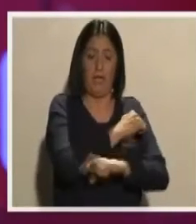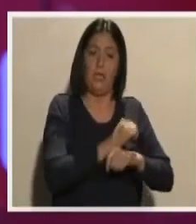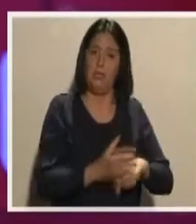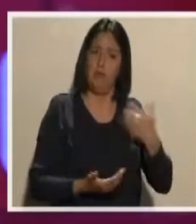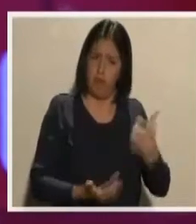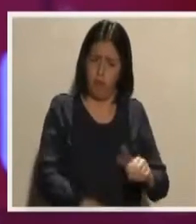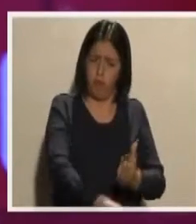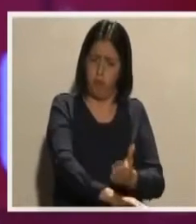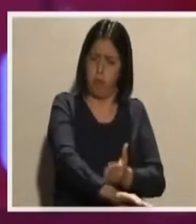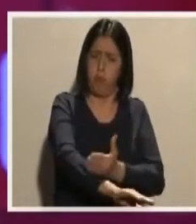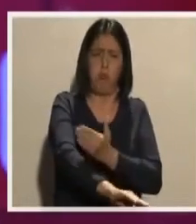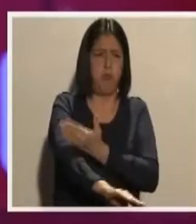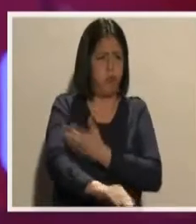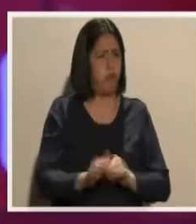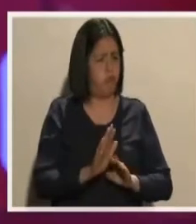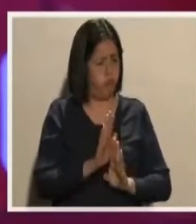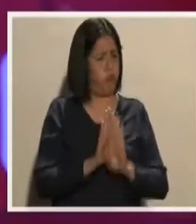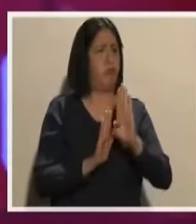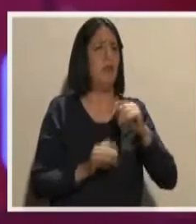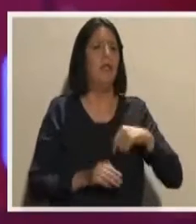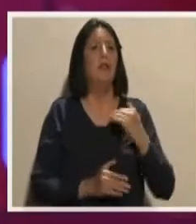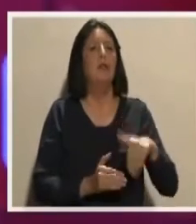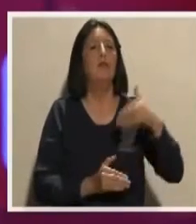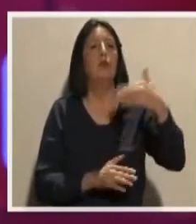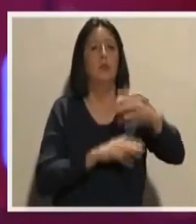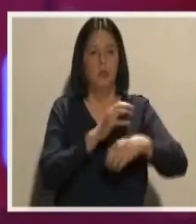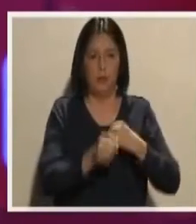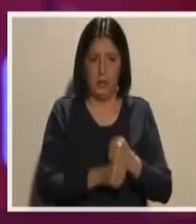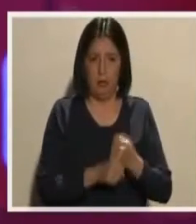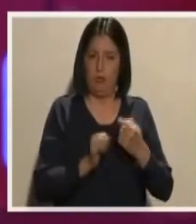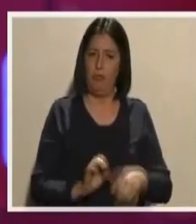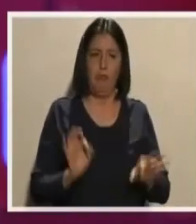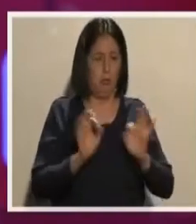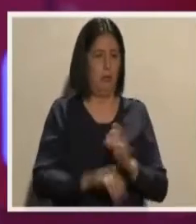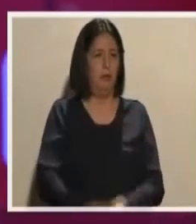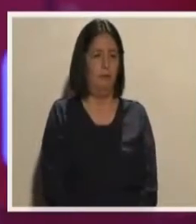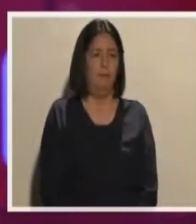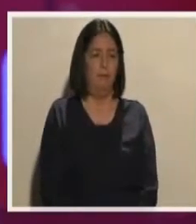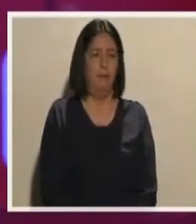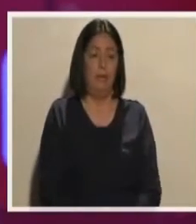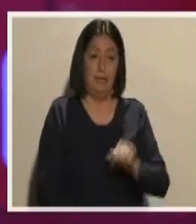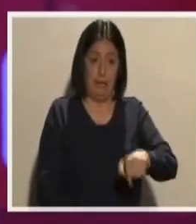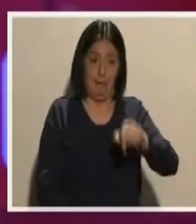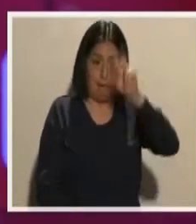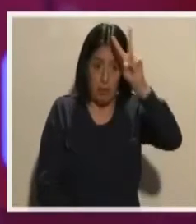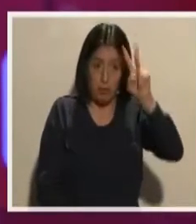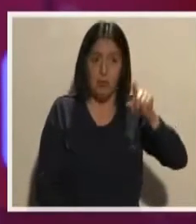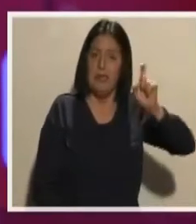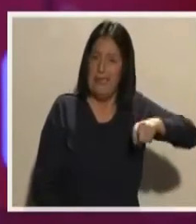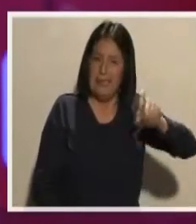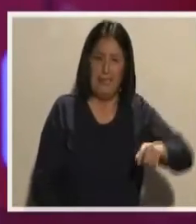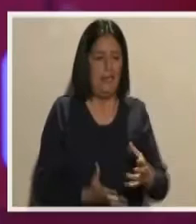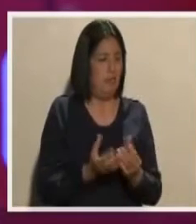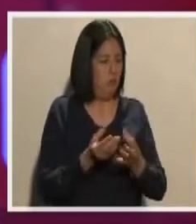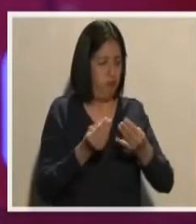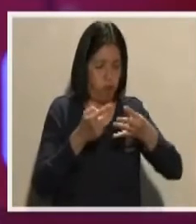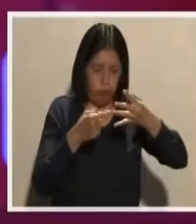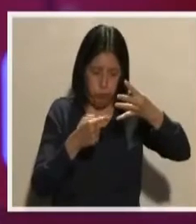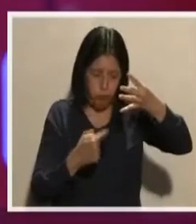manera significativa en los próximos años. El Perú necesita muchas